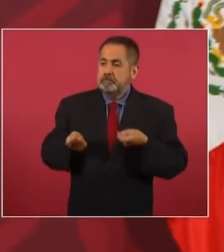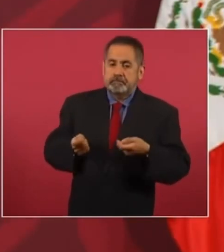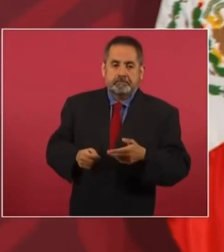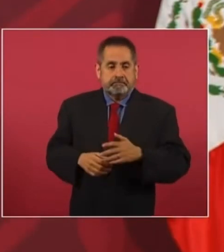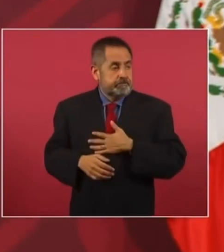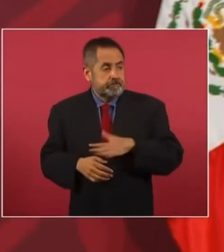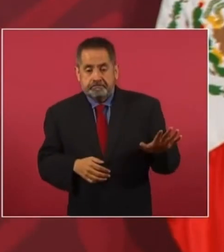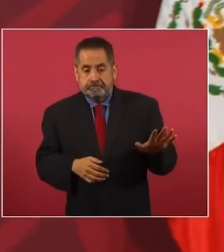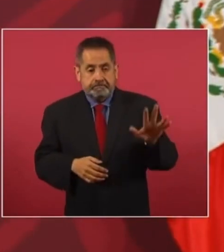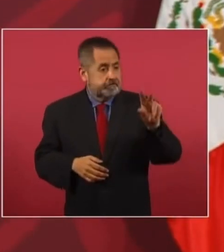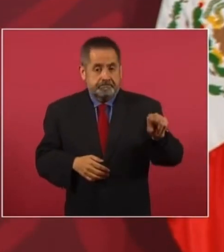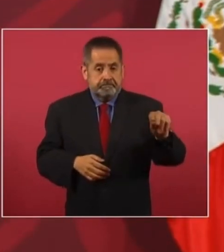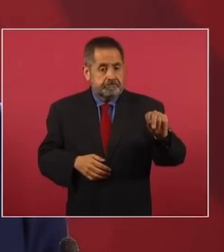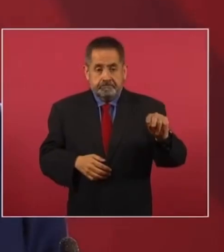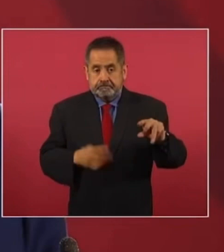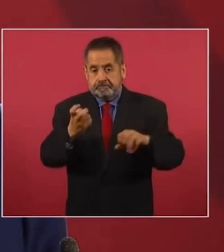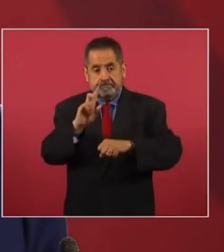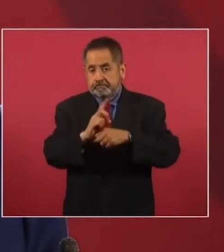Entonces dijimos no.